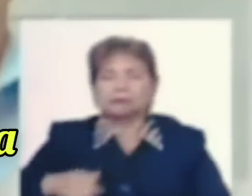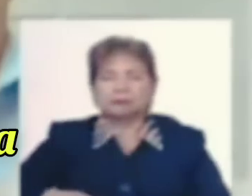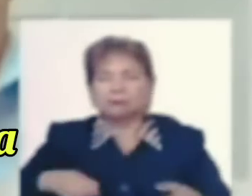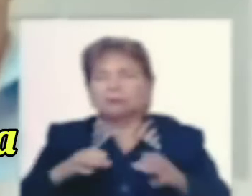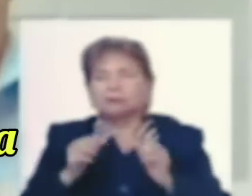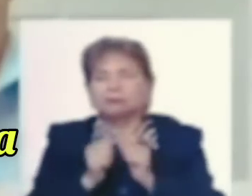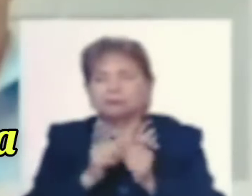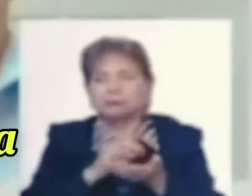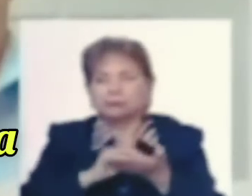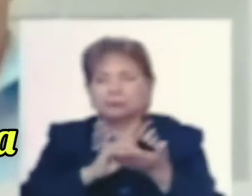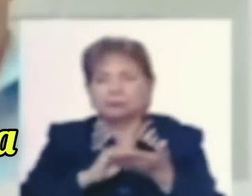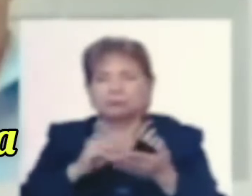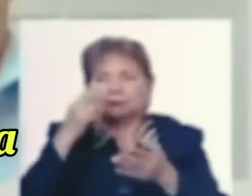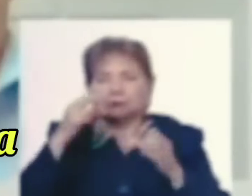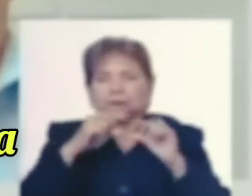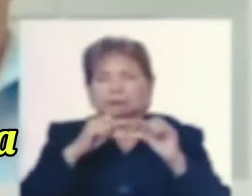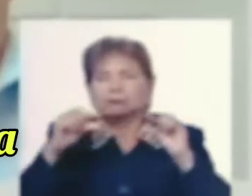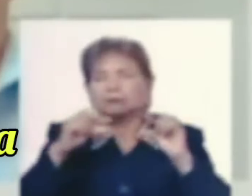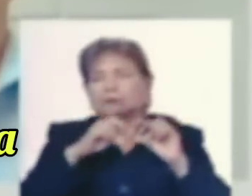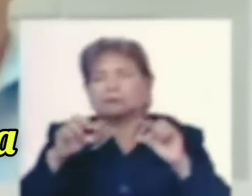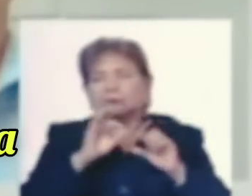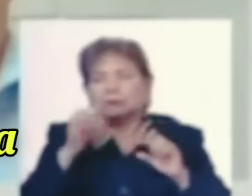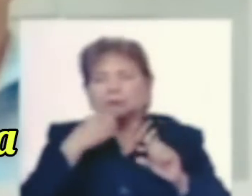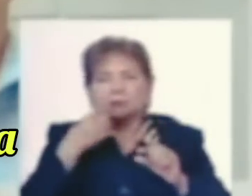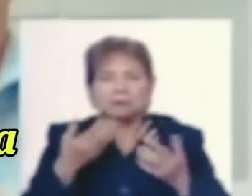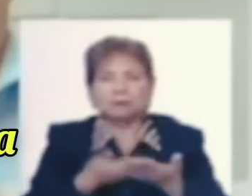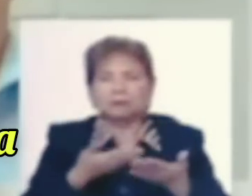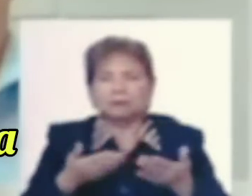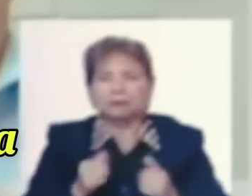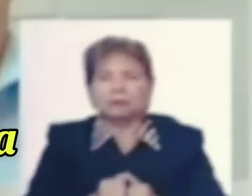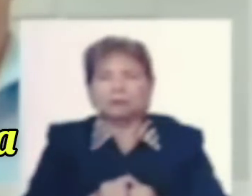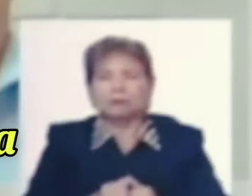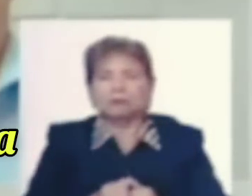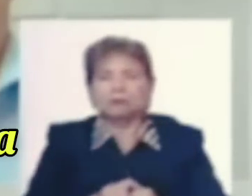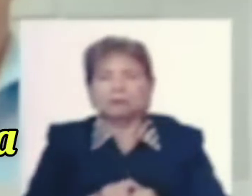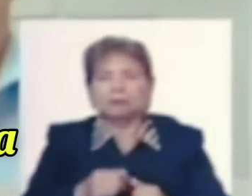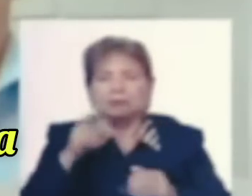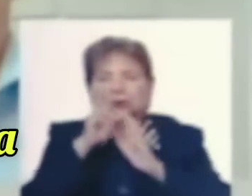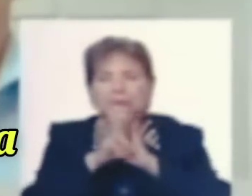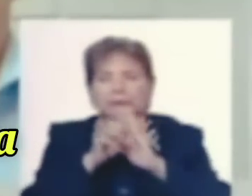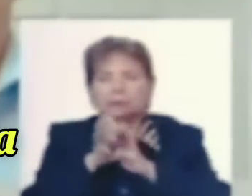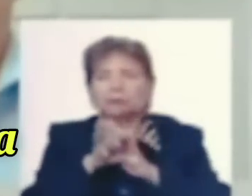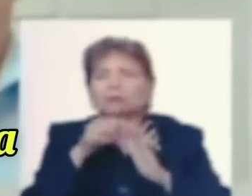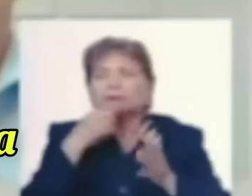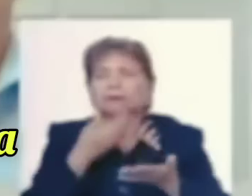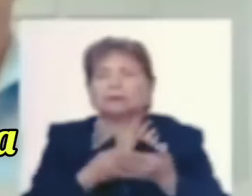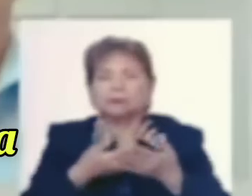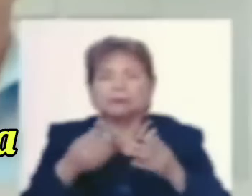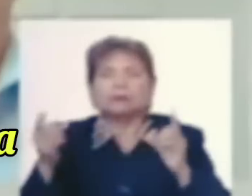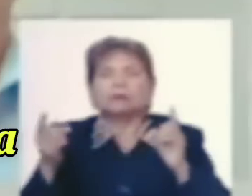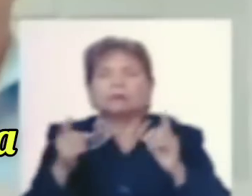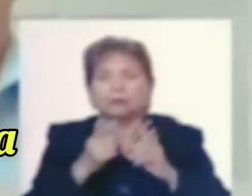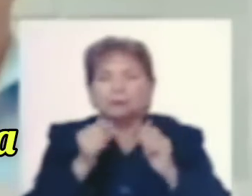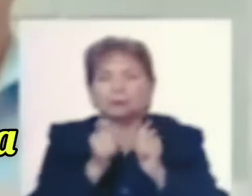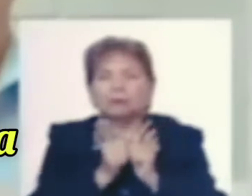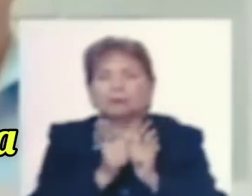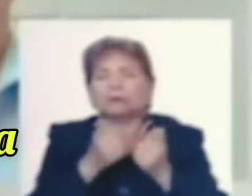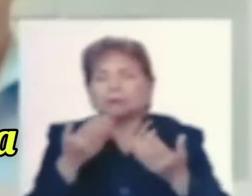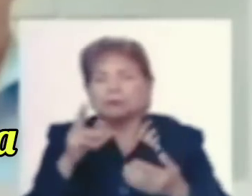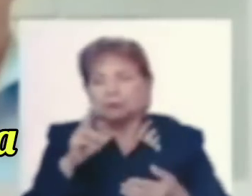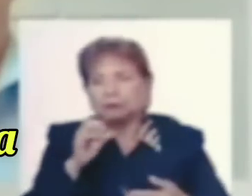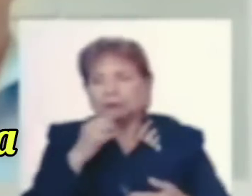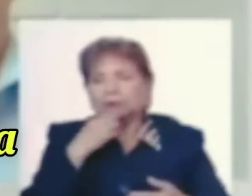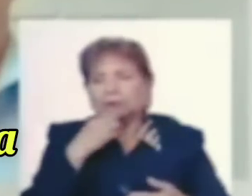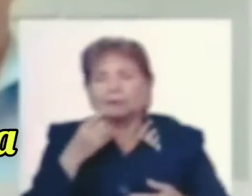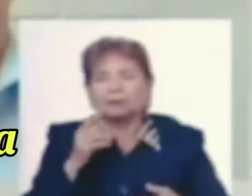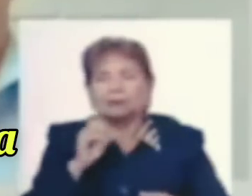comisión, y que de manera escrita en estos dos párrafos dice, en ningún lado aparece la palabra de manera virtual y dice comparecer junto con su abogado defensor el día 26.